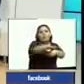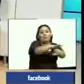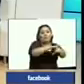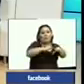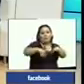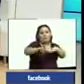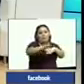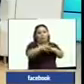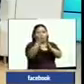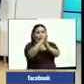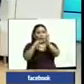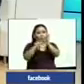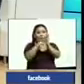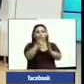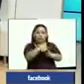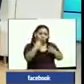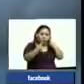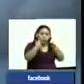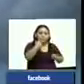y es un popular destino turístico